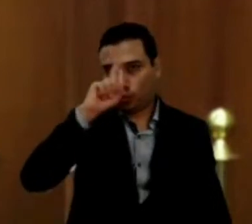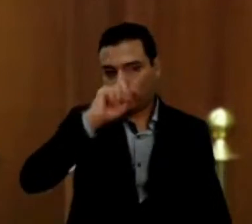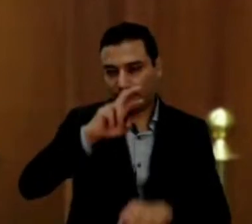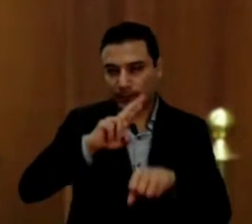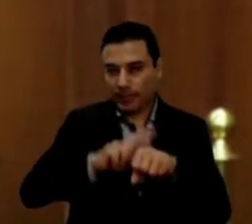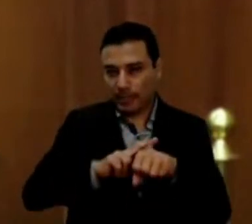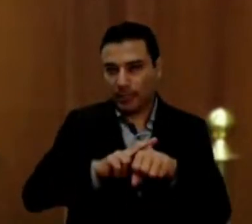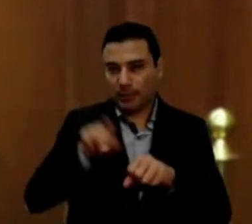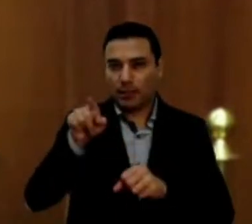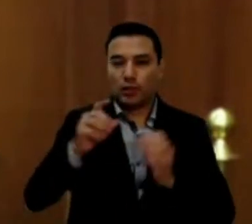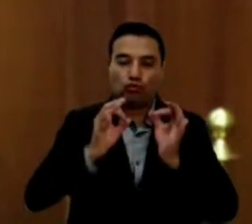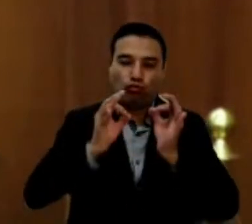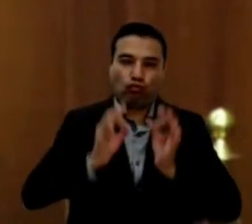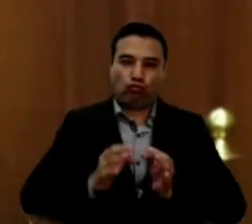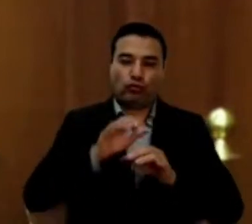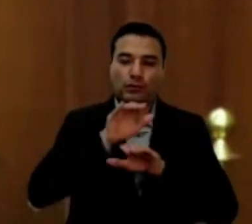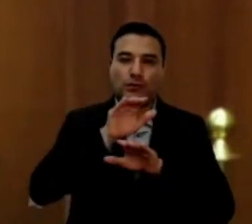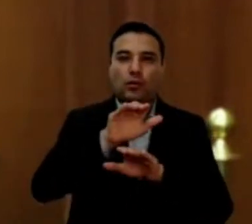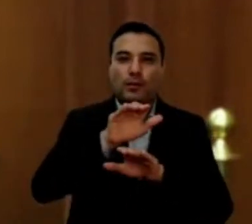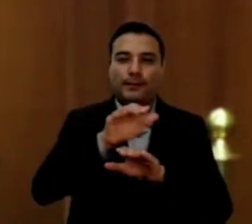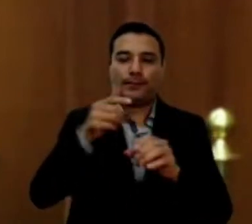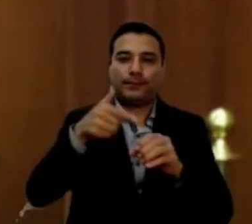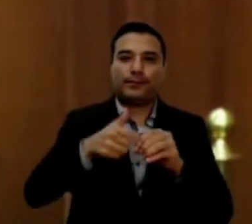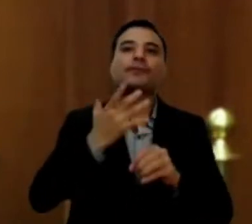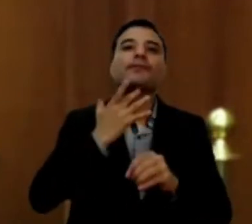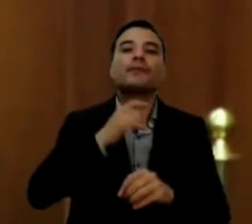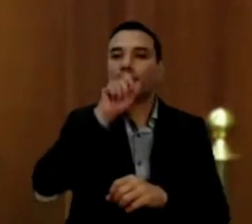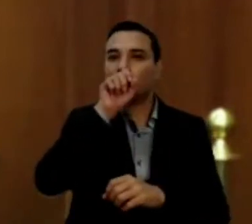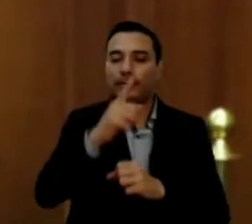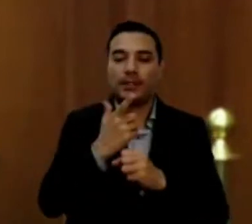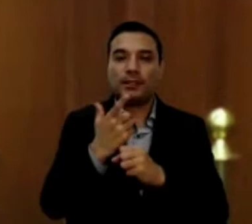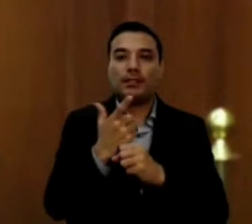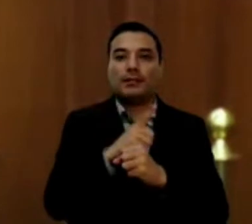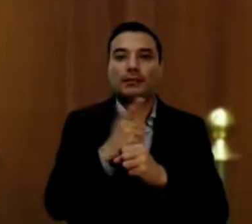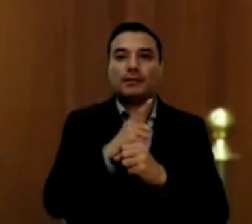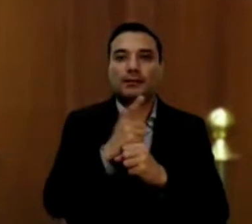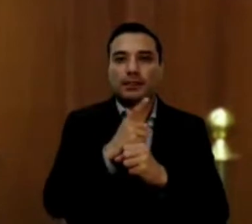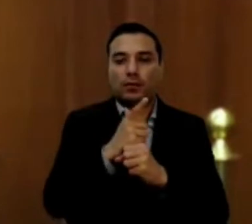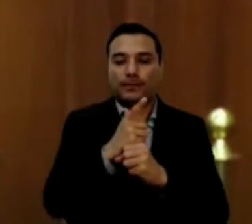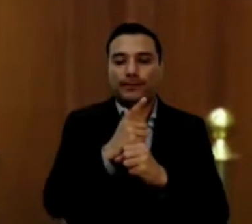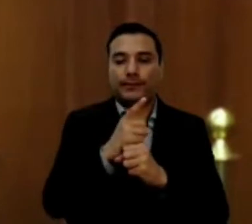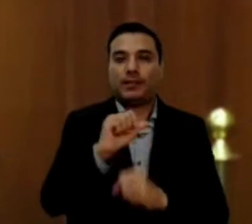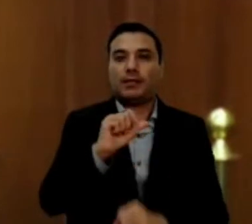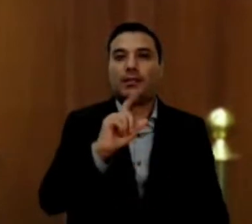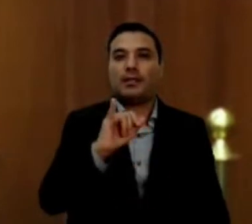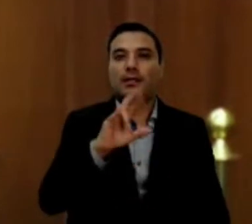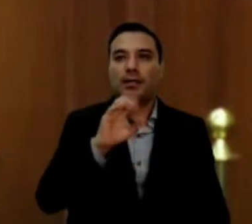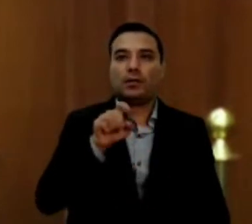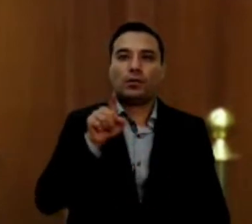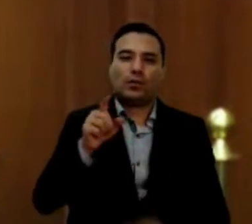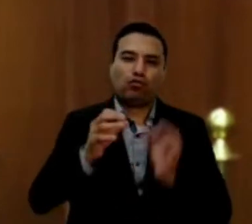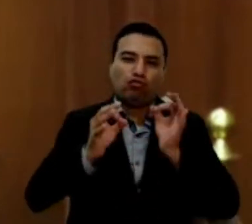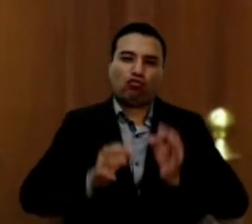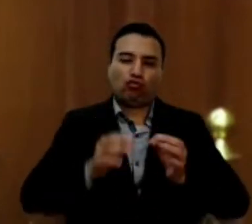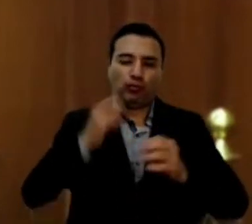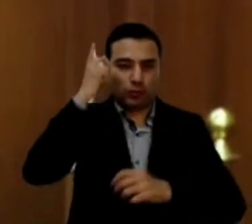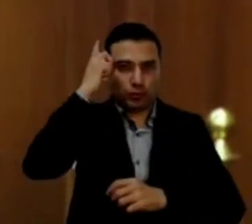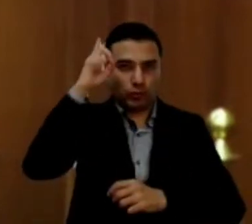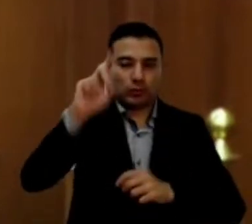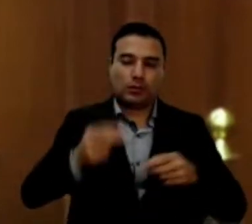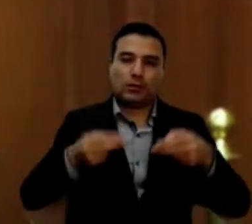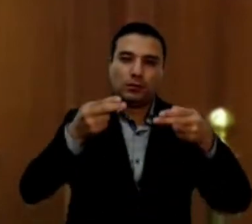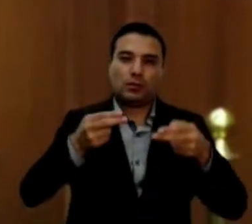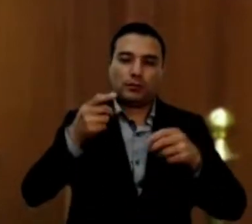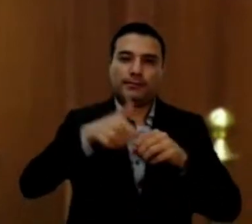empresaria gasolinera, así como del licenciado Alejandro Clímaco Velázquez, empresario gasolinero. De